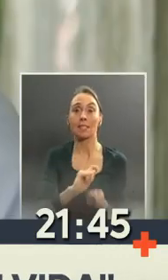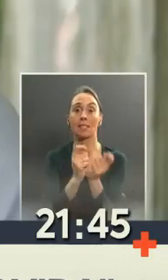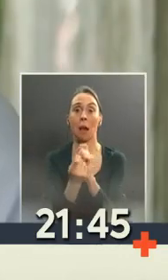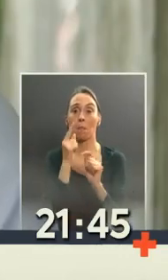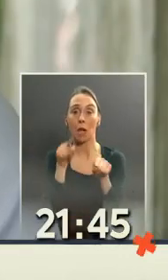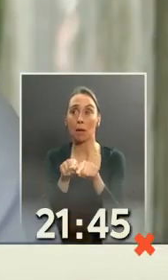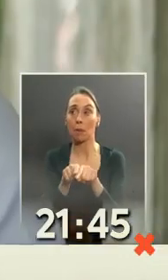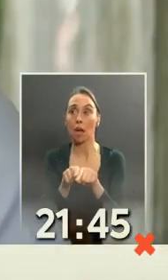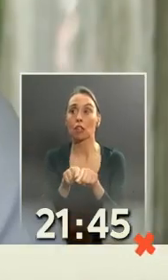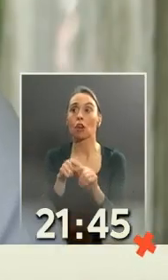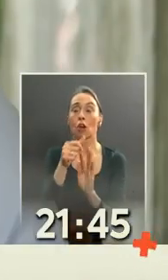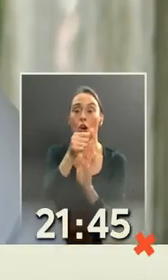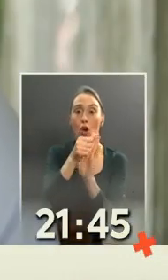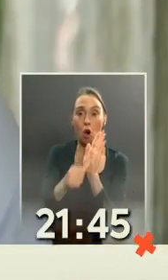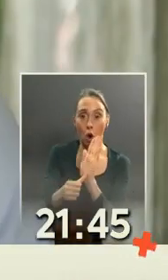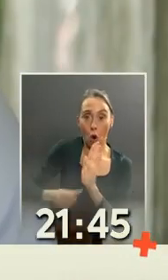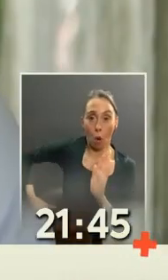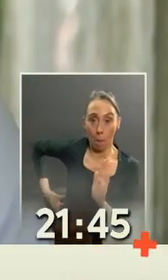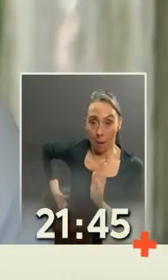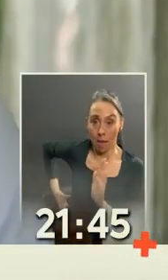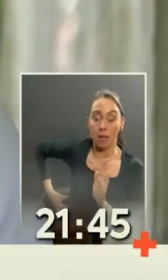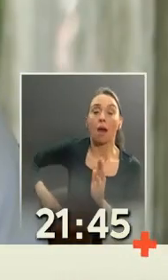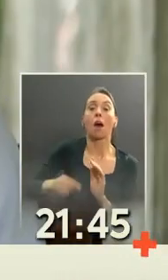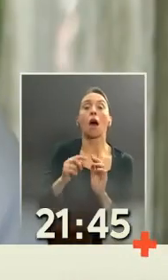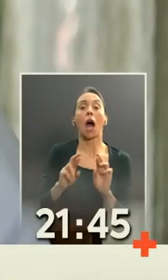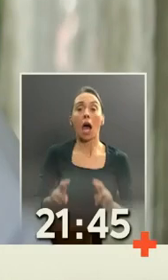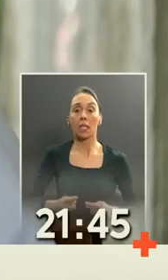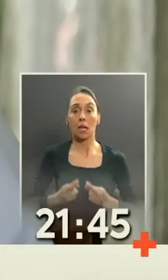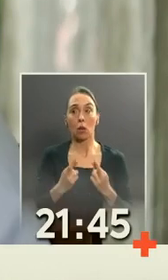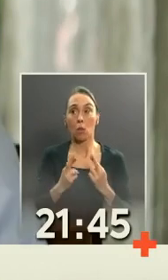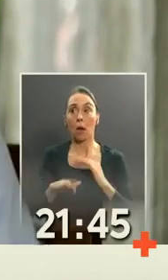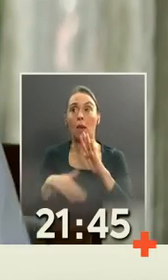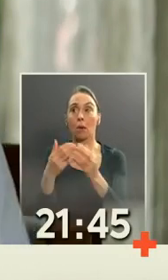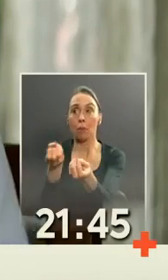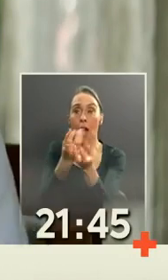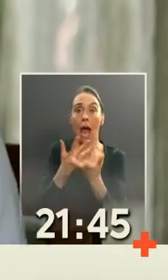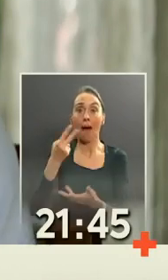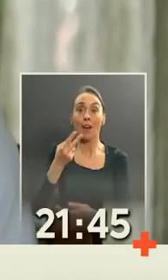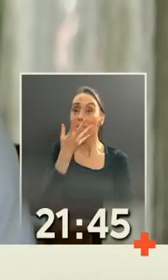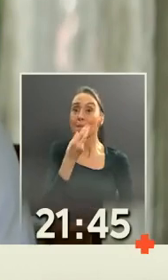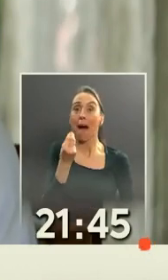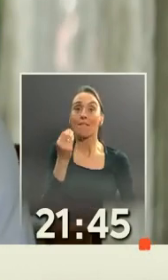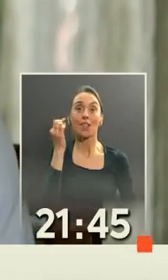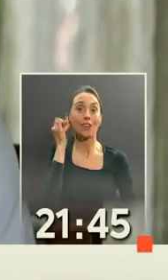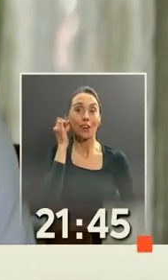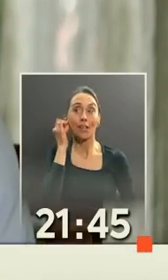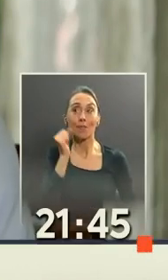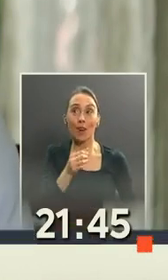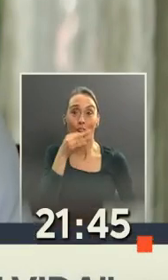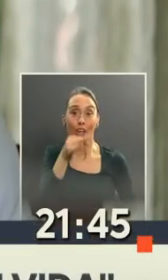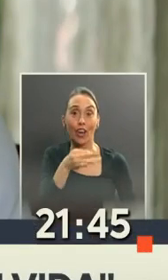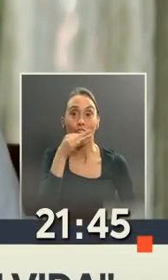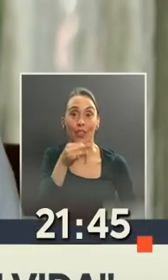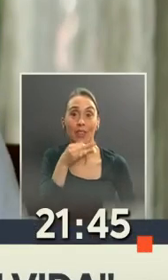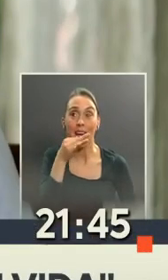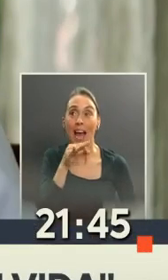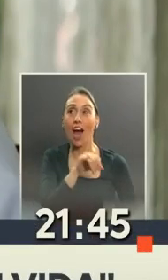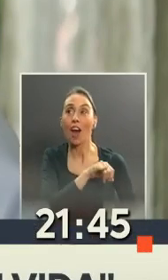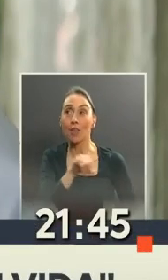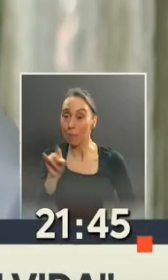esto, la operación, recuperación, viene una noticia maravillosa que no sé si la puedo contar al tiro o después.